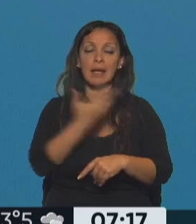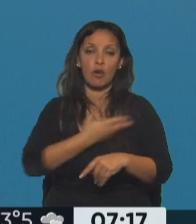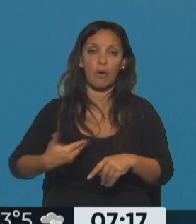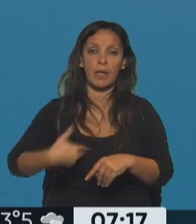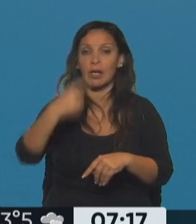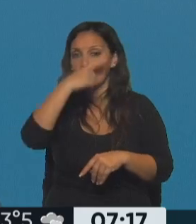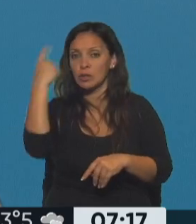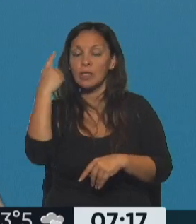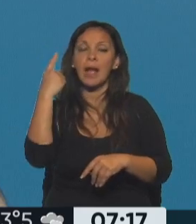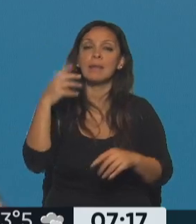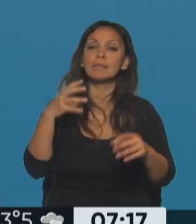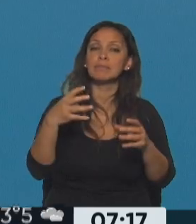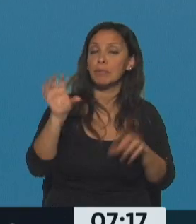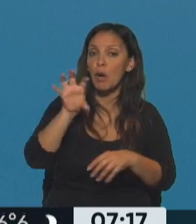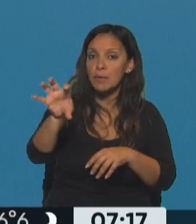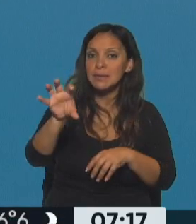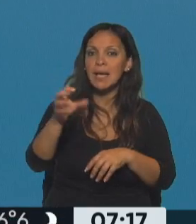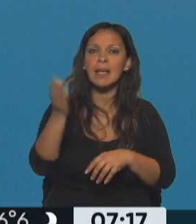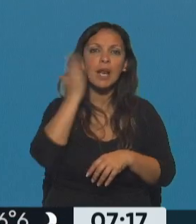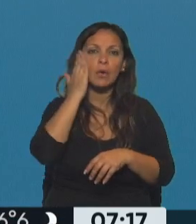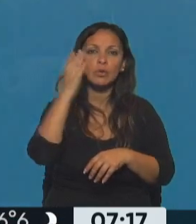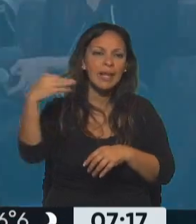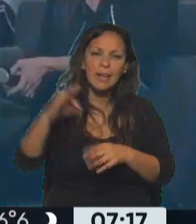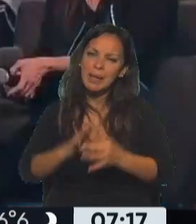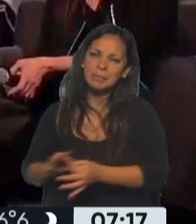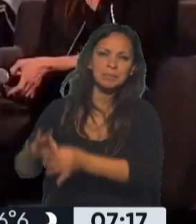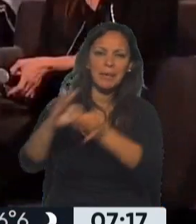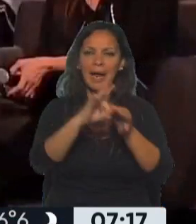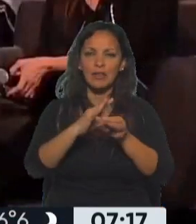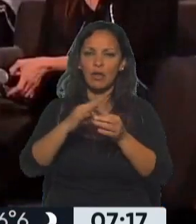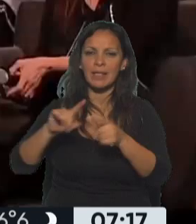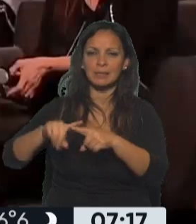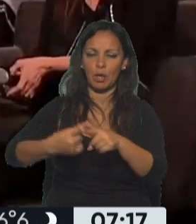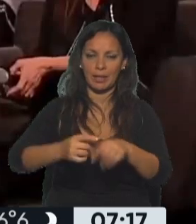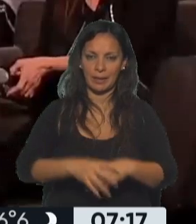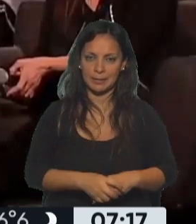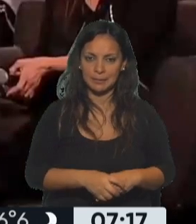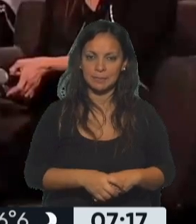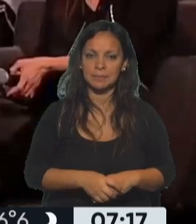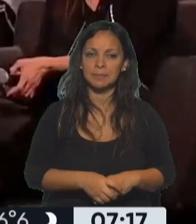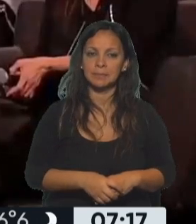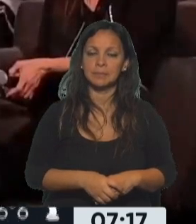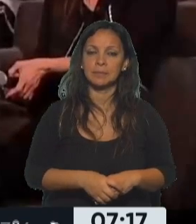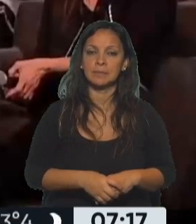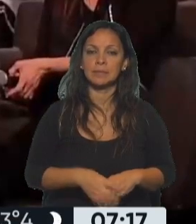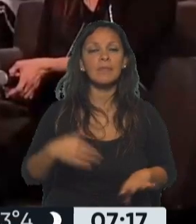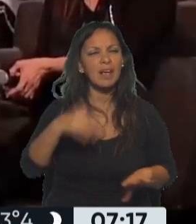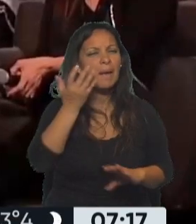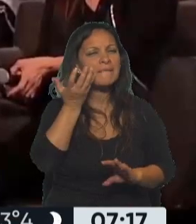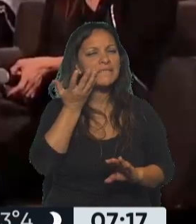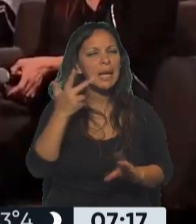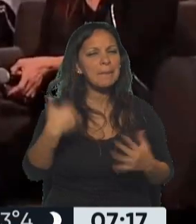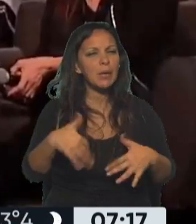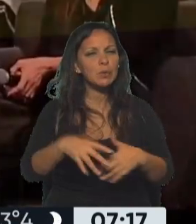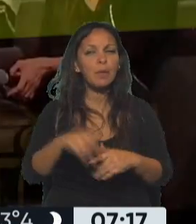que estamos haciendo con Axel en la provincia, la cultura sea transversal a todas las políticas de Estado. Y me gustó mucho porque no fue algo discursivo, de